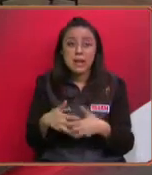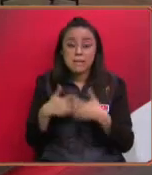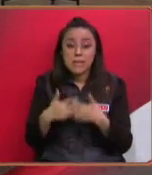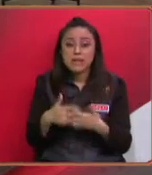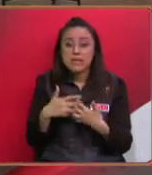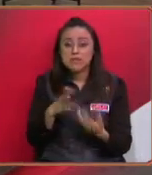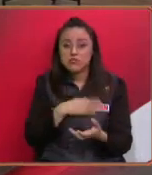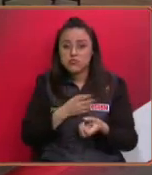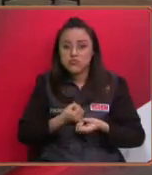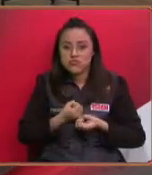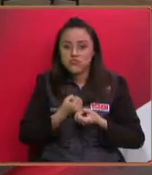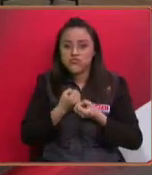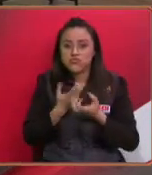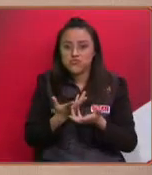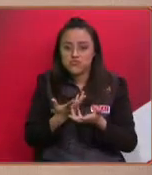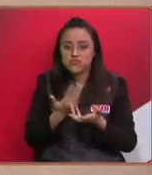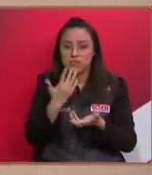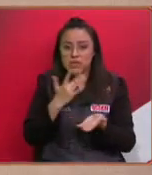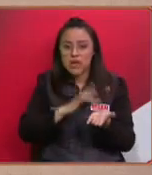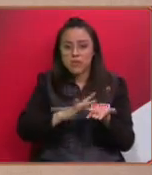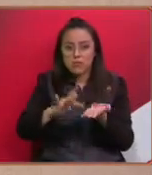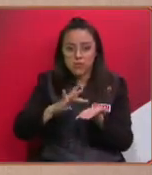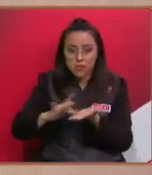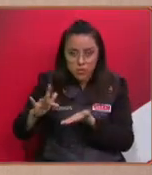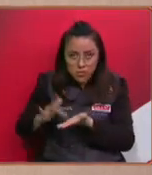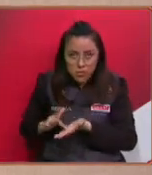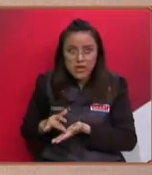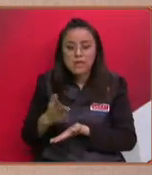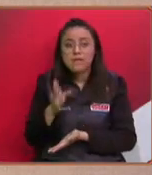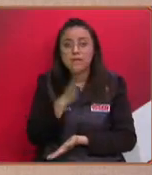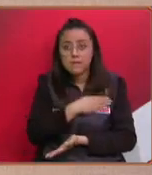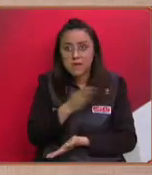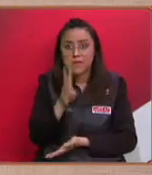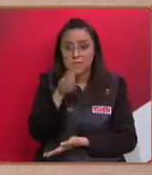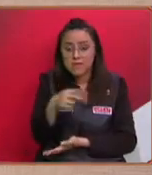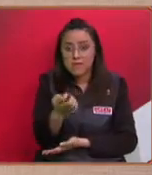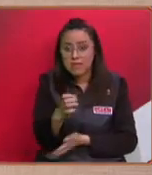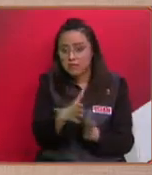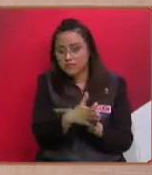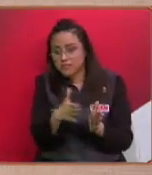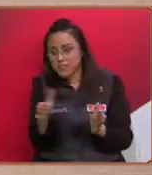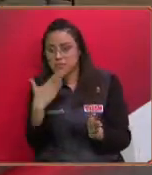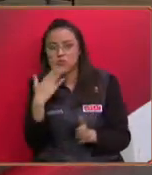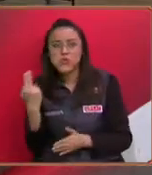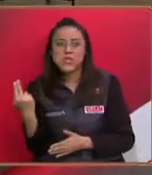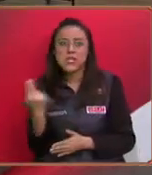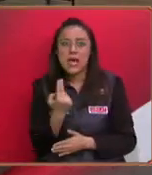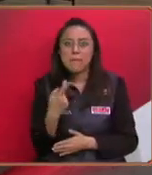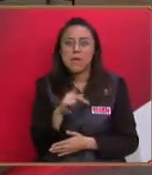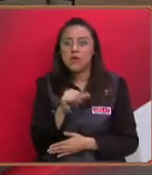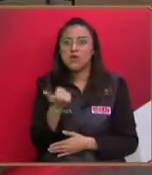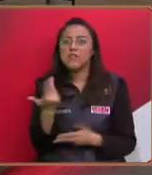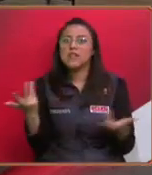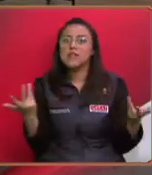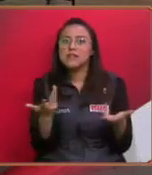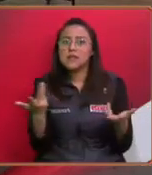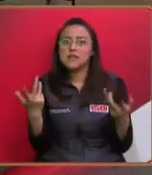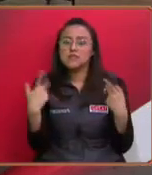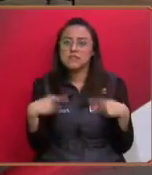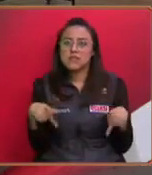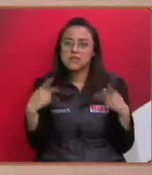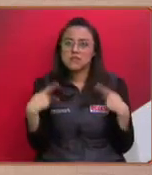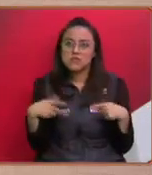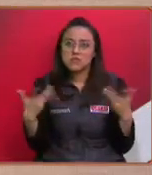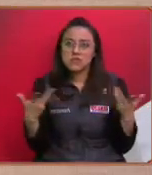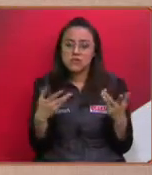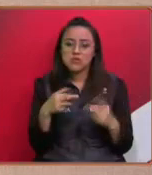que fue muy generosa y nos están dando una apoyadota de aquí a mediados de enero maravillosa, que nos surgía. Y otra es la que hacen los chavos que